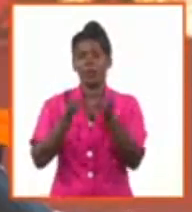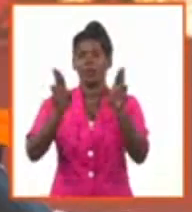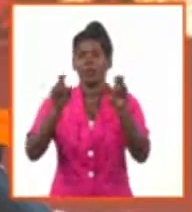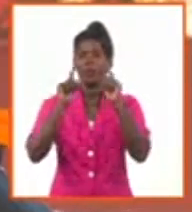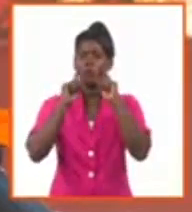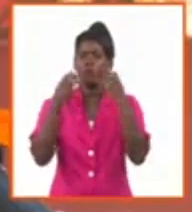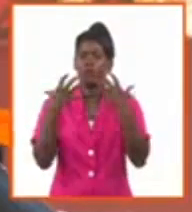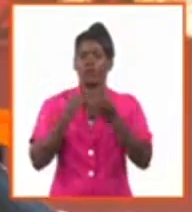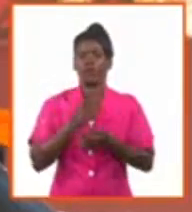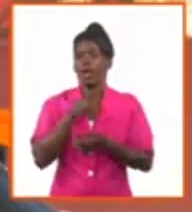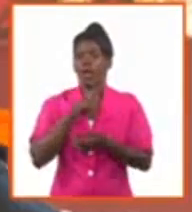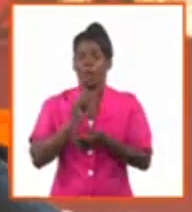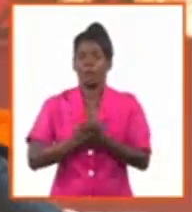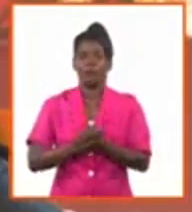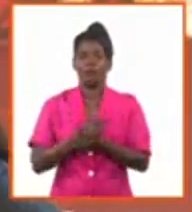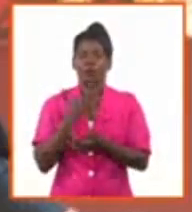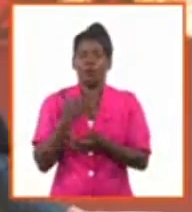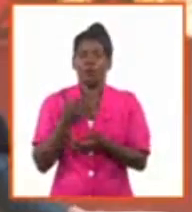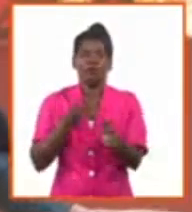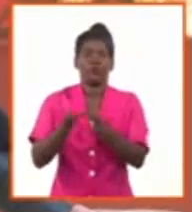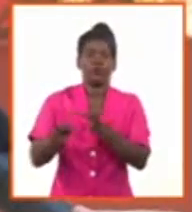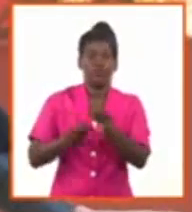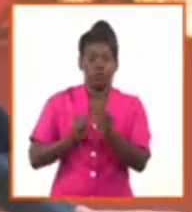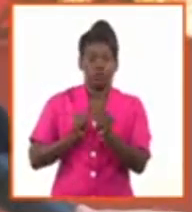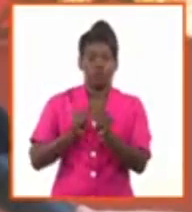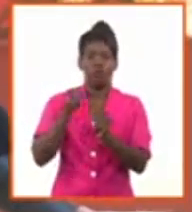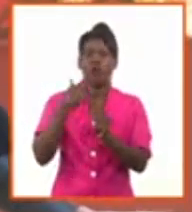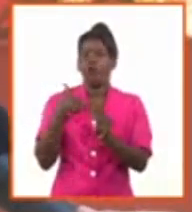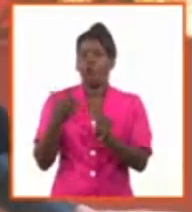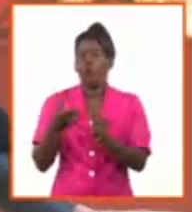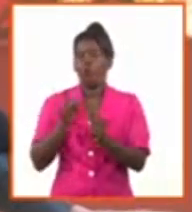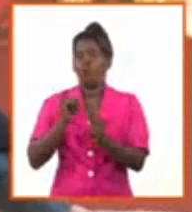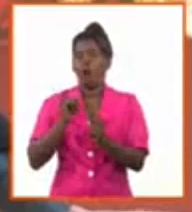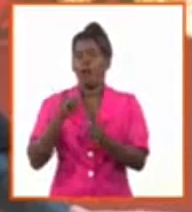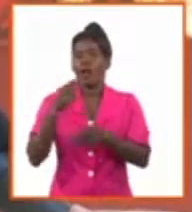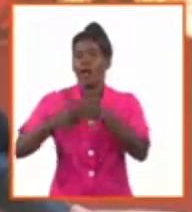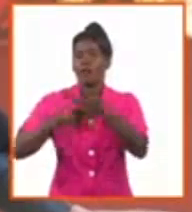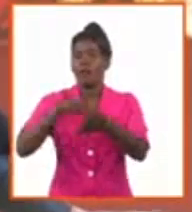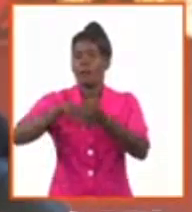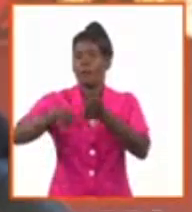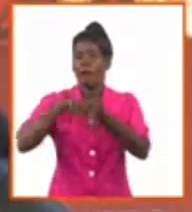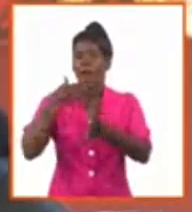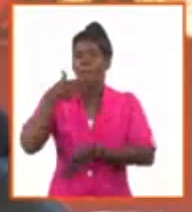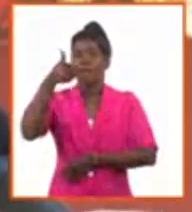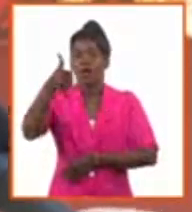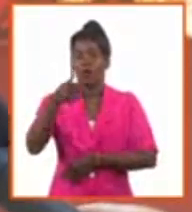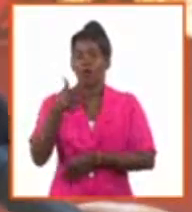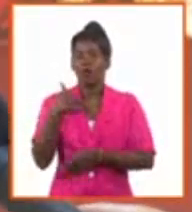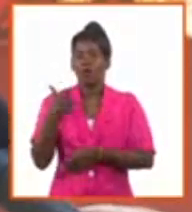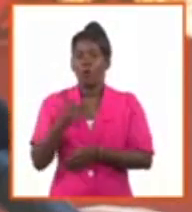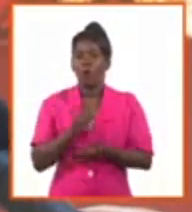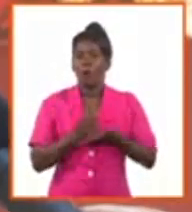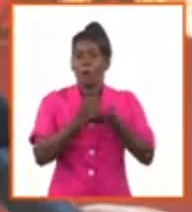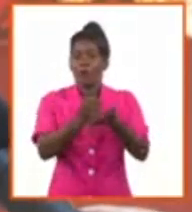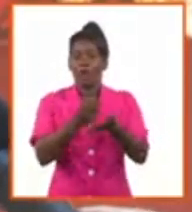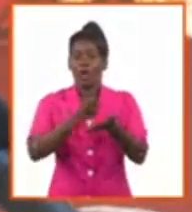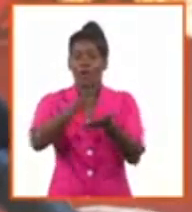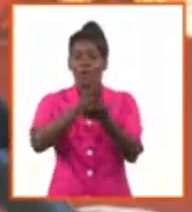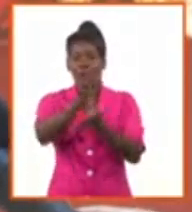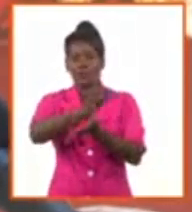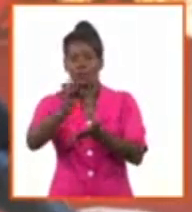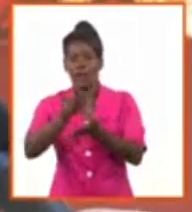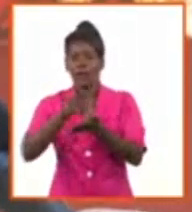abordar. Uno, por supuesto, es todo nuestro funcionamiento orgánico, cómo funcionar mejor y cómo representar mejores a los